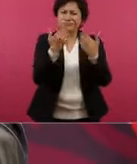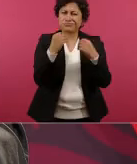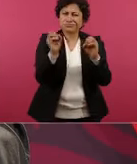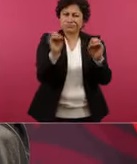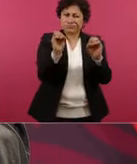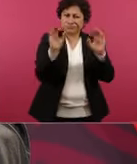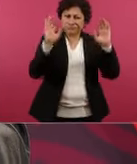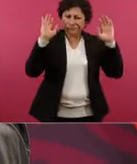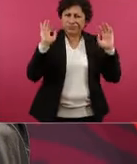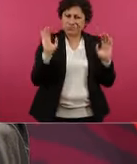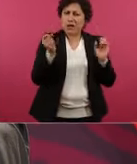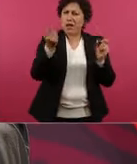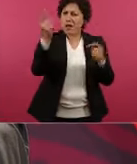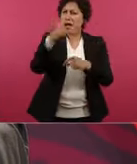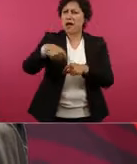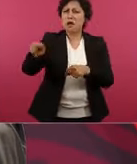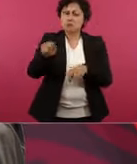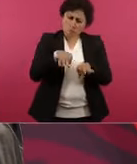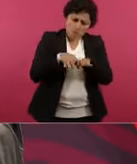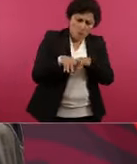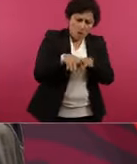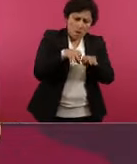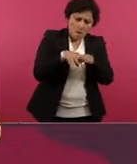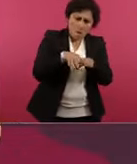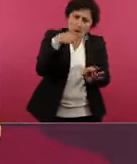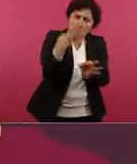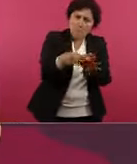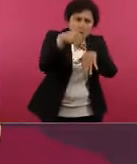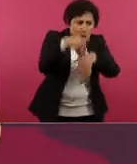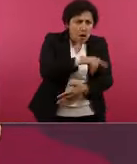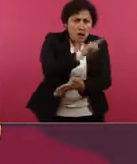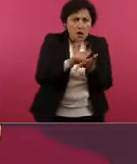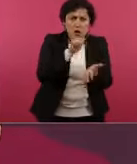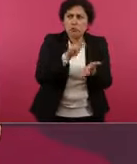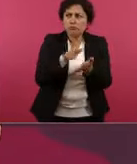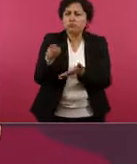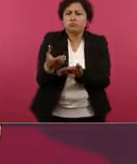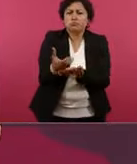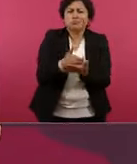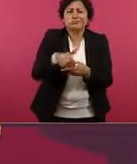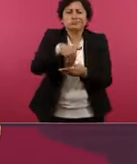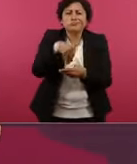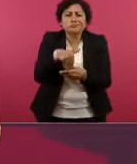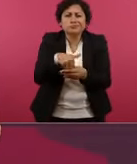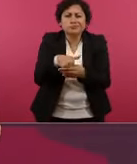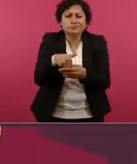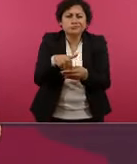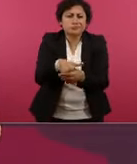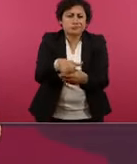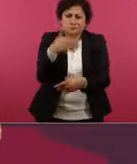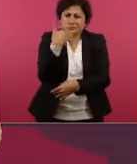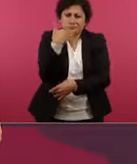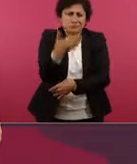fortuna con trabajo, de conformidad con la ley, con una dimensión